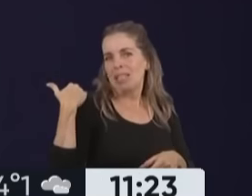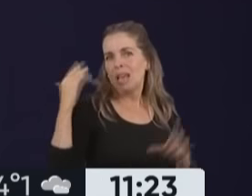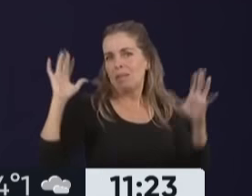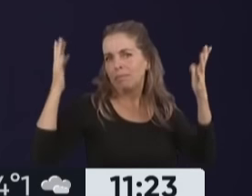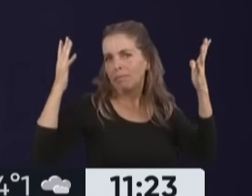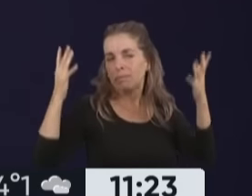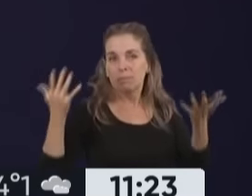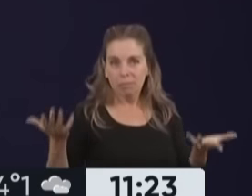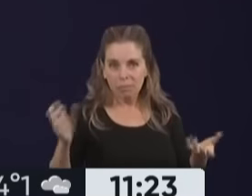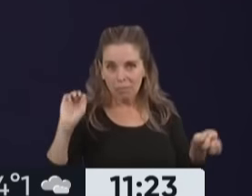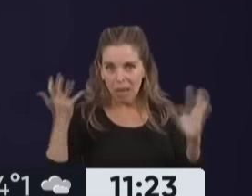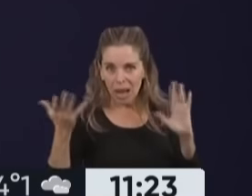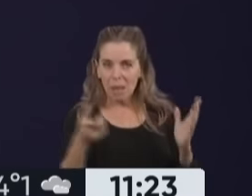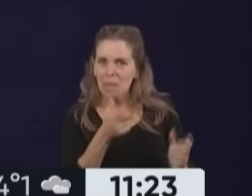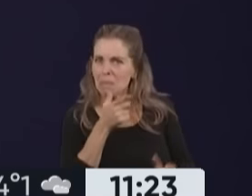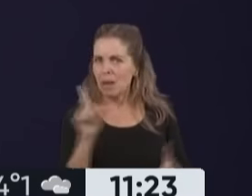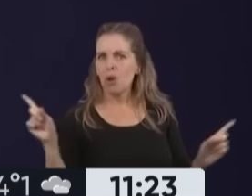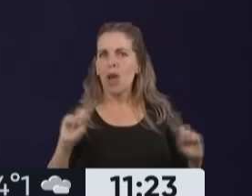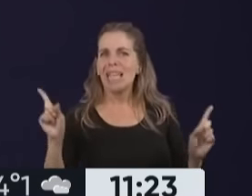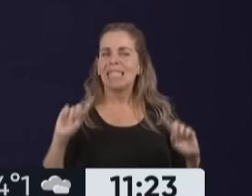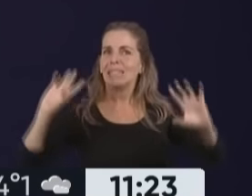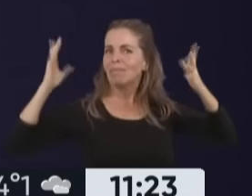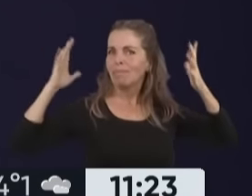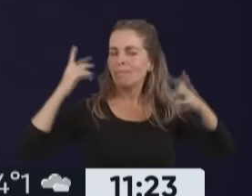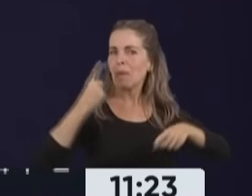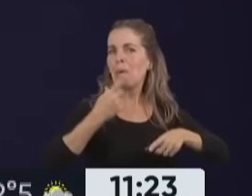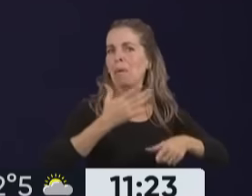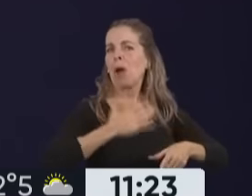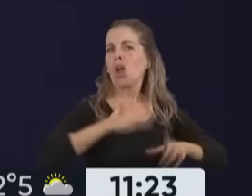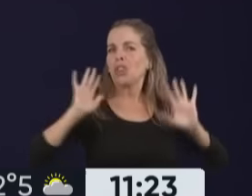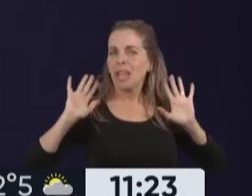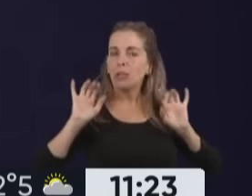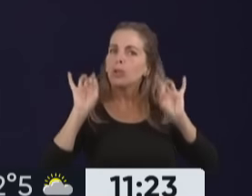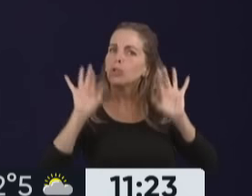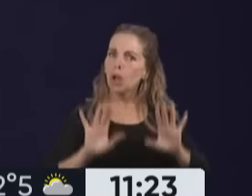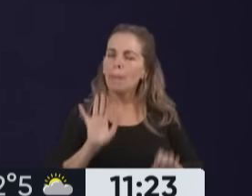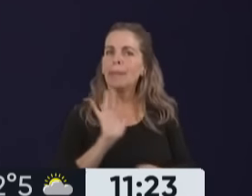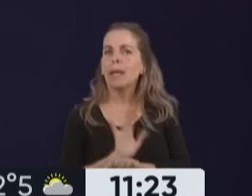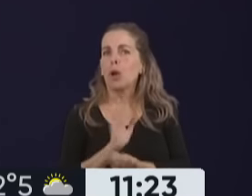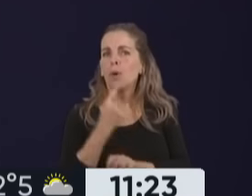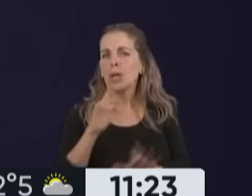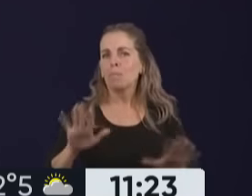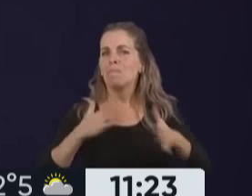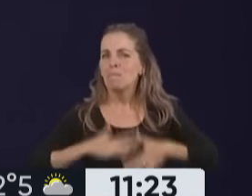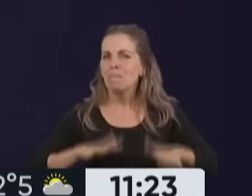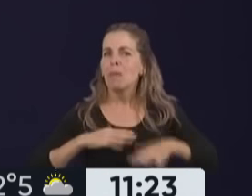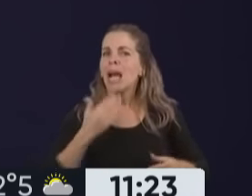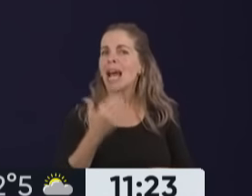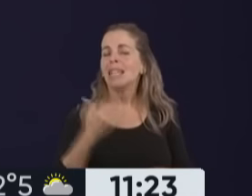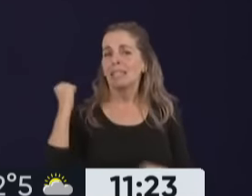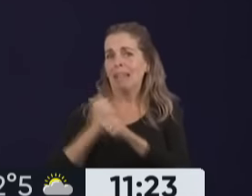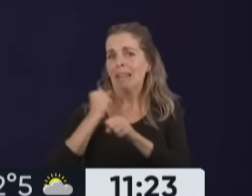presidente, a mí me parece que no fue festejo, sino que fue simplemente una expresión de satisfacción por un trabajo que se viene